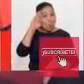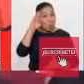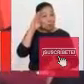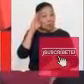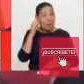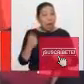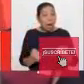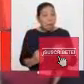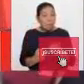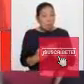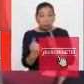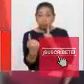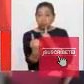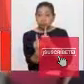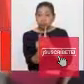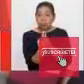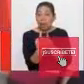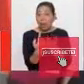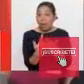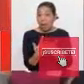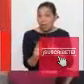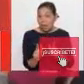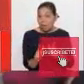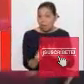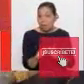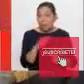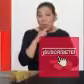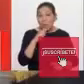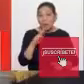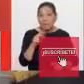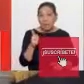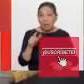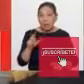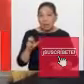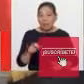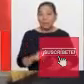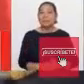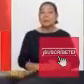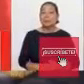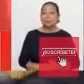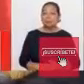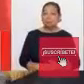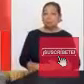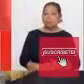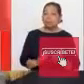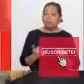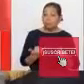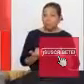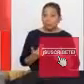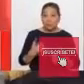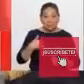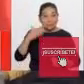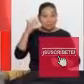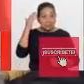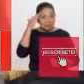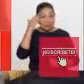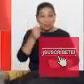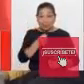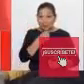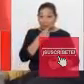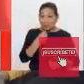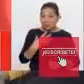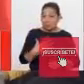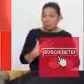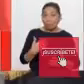en el encuentro, en la liberación de Valeria? Fíjese, nosotros al tomar conocimiento de la noticia